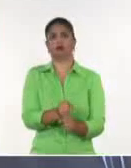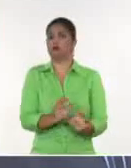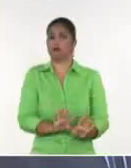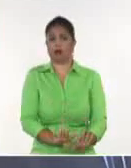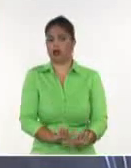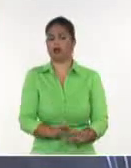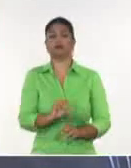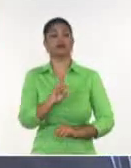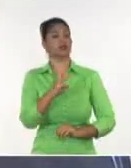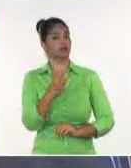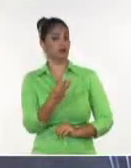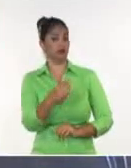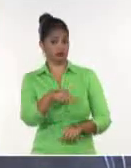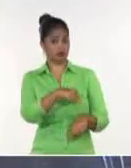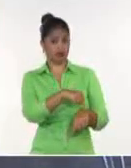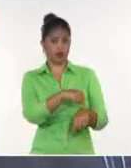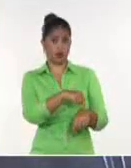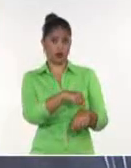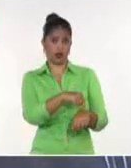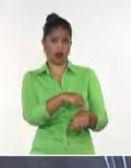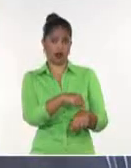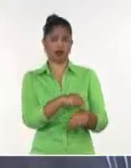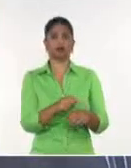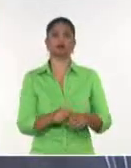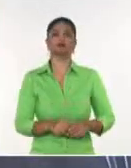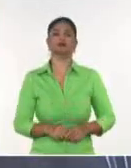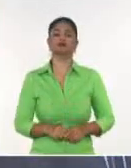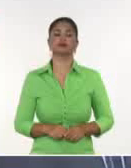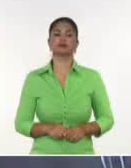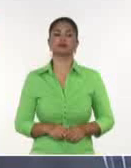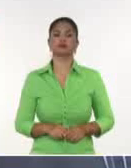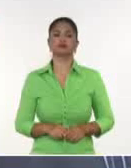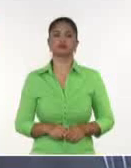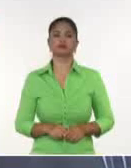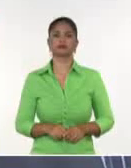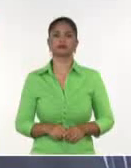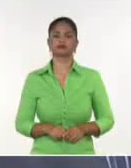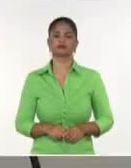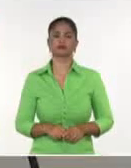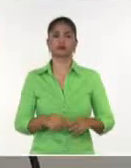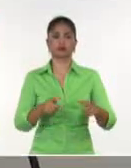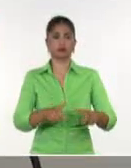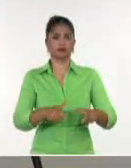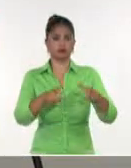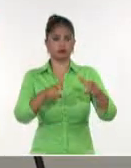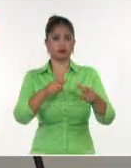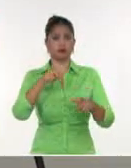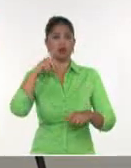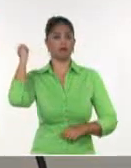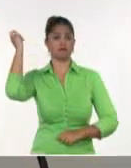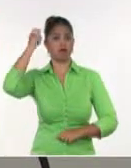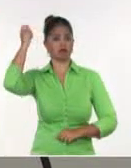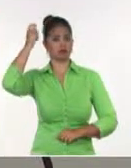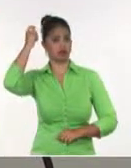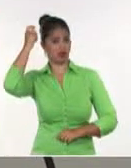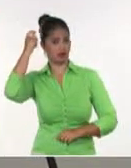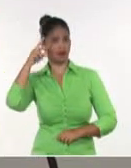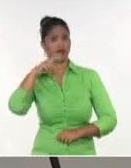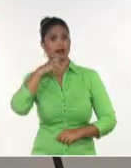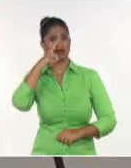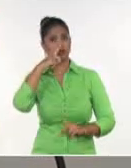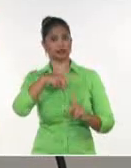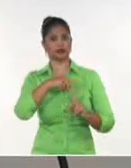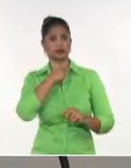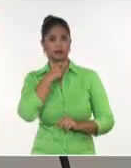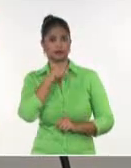unidades en este minuto no tenemos unidades en servicio en la termoeléctrica Antonio Mao de rente se están hay